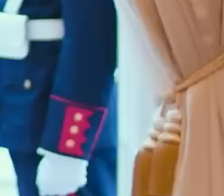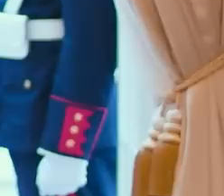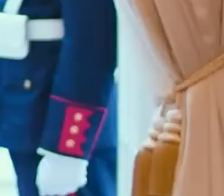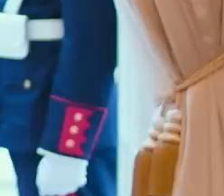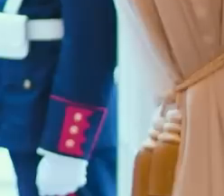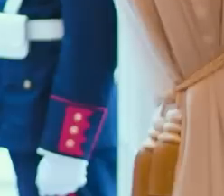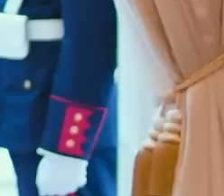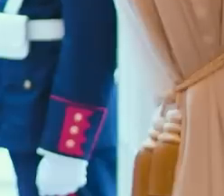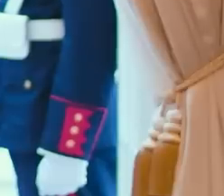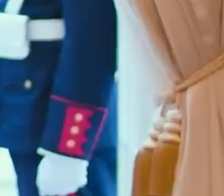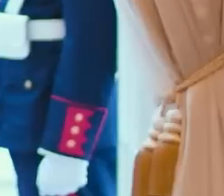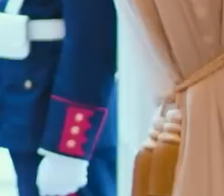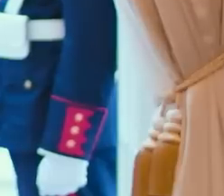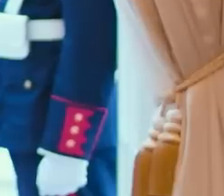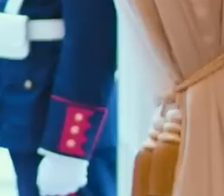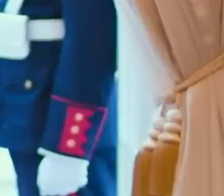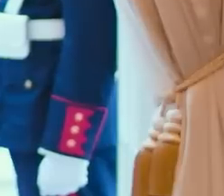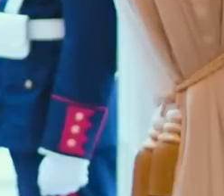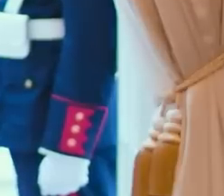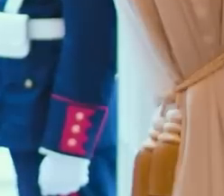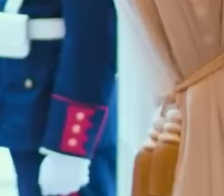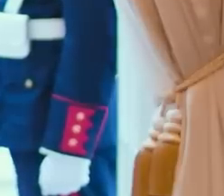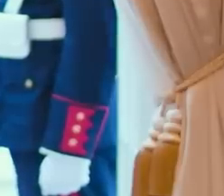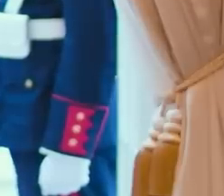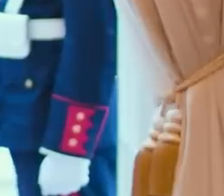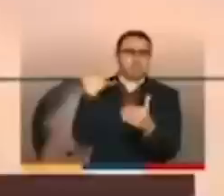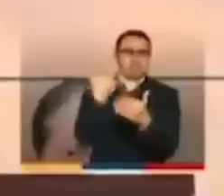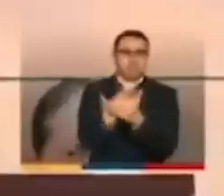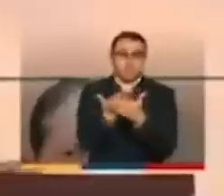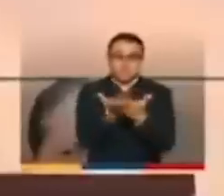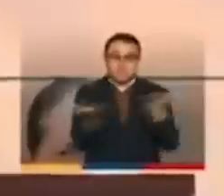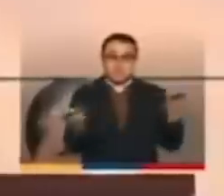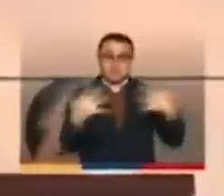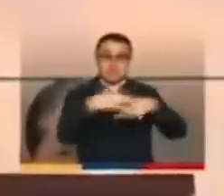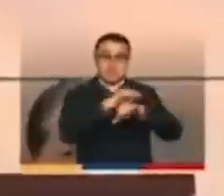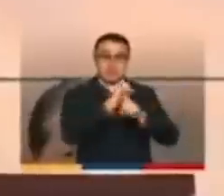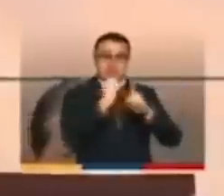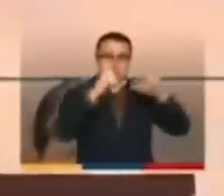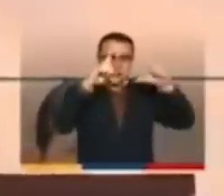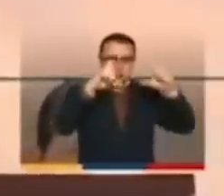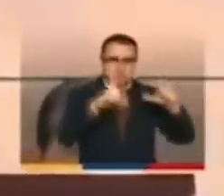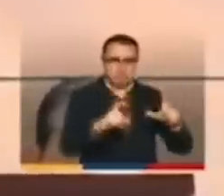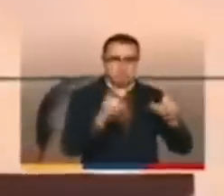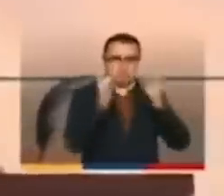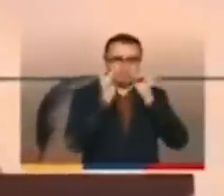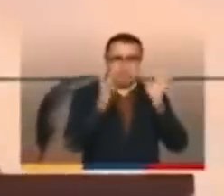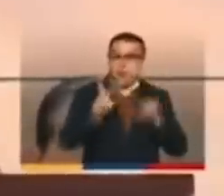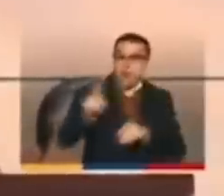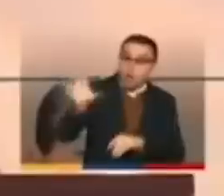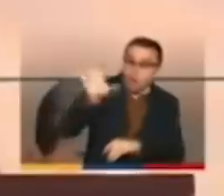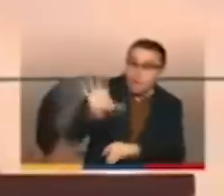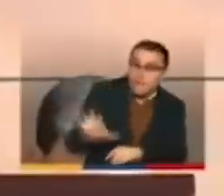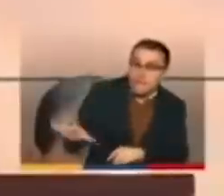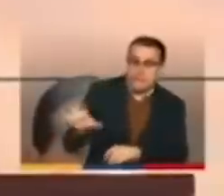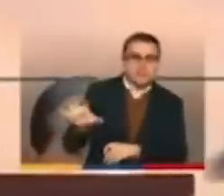del gobernante de Colombia, Gustavo Petro. Veamos qué fue lo que dijo. Horribles, no me puedo meter en otros países